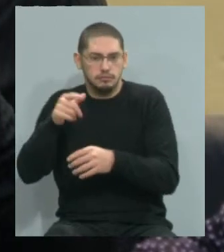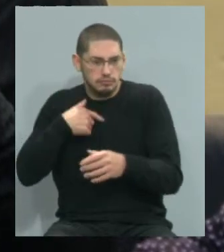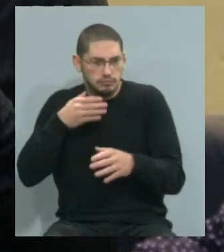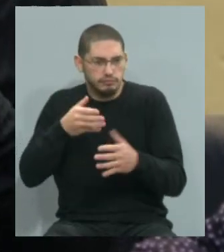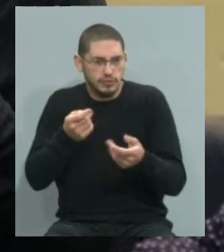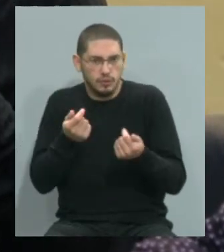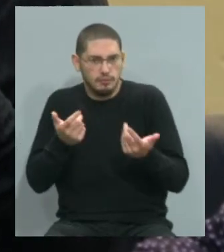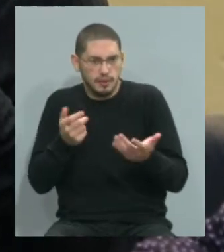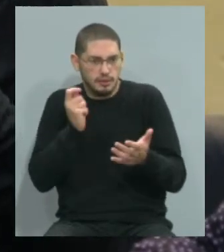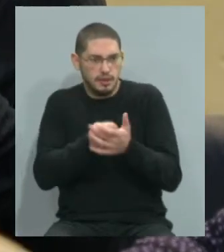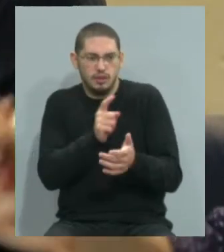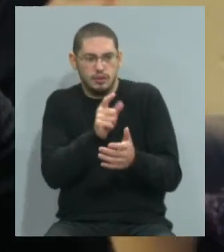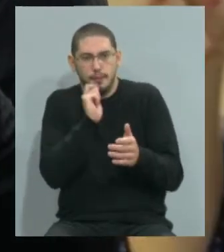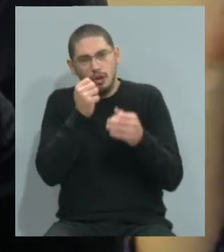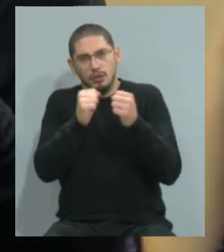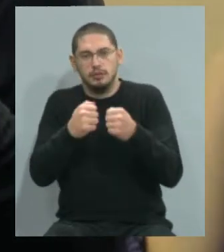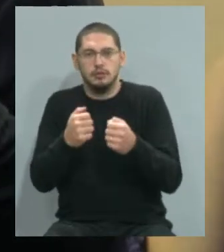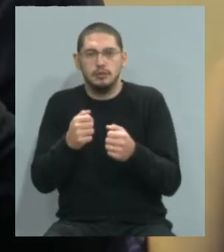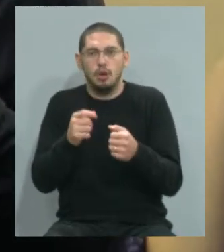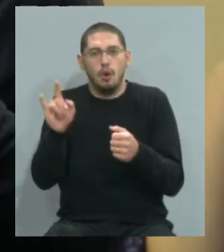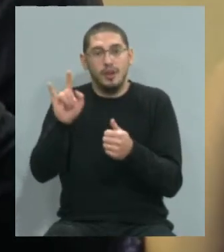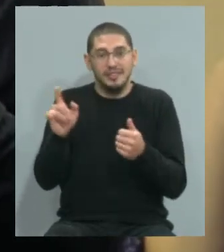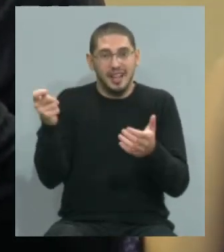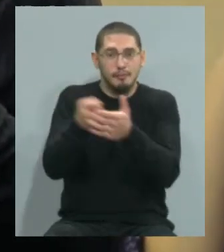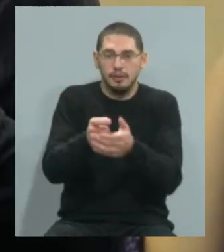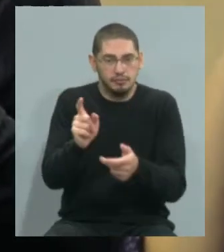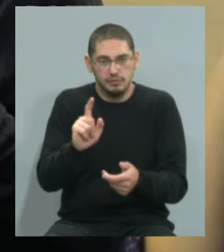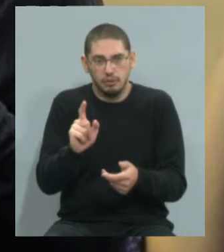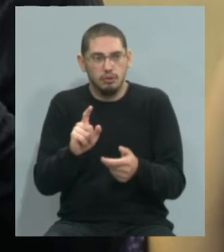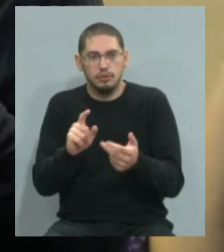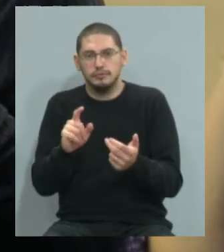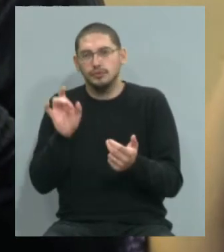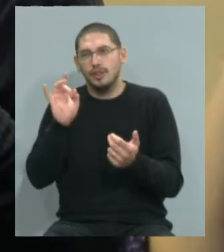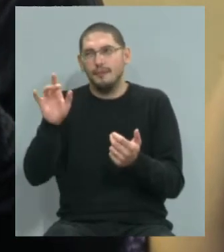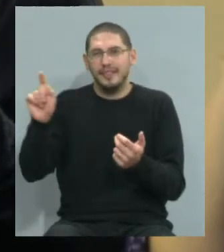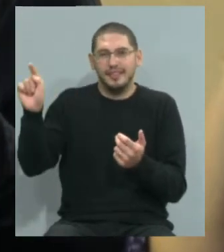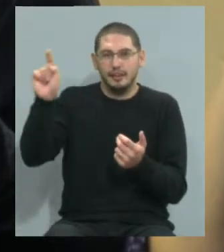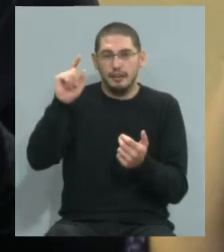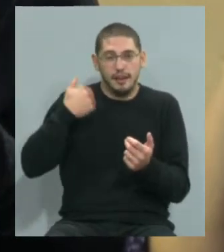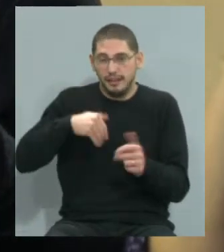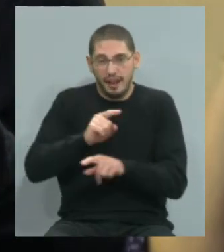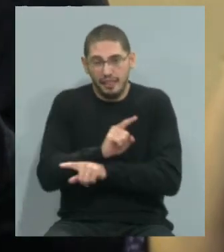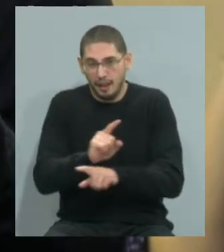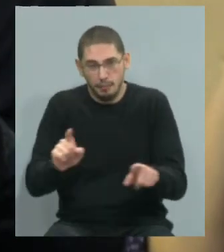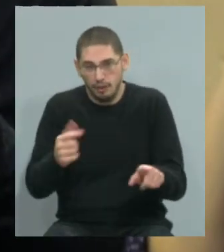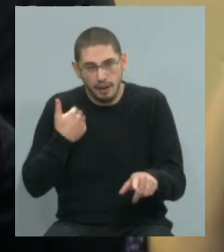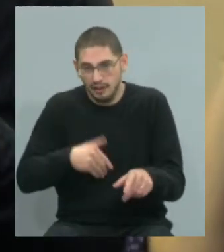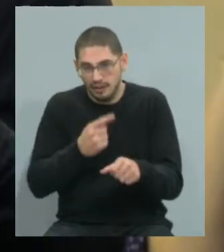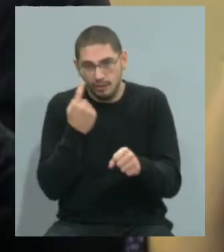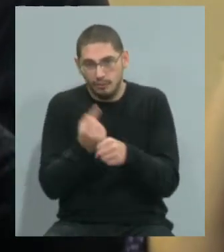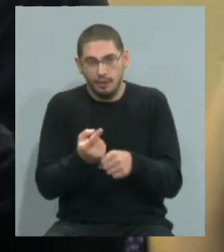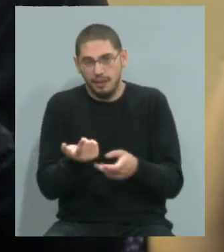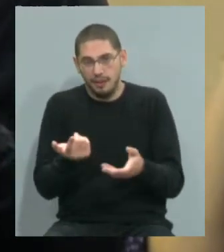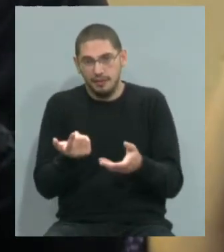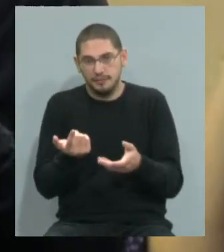pagar su universidad, ni lo va a pagar su estado. Y no solo en Côte d'Ivoire, en Argentina tampoco podríamos. Entonces, esta